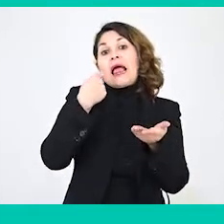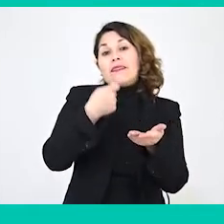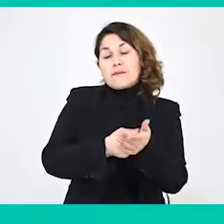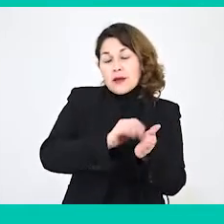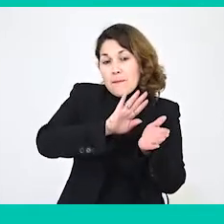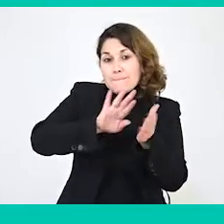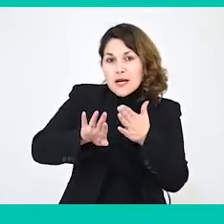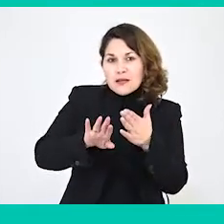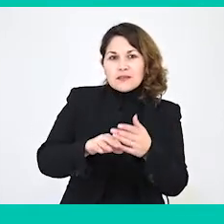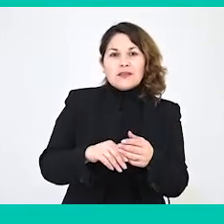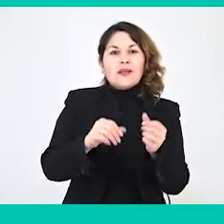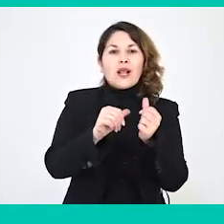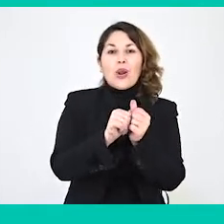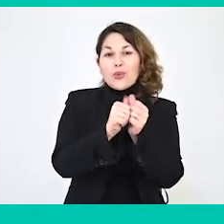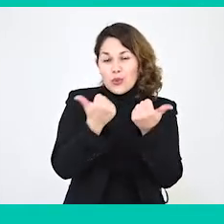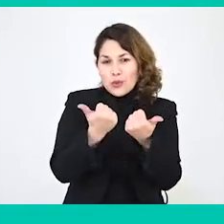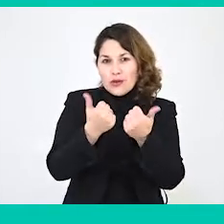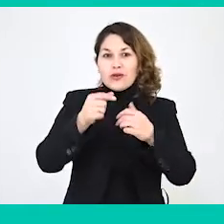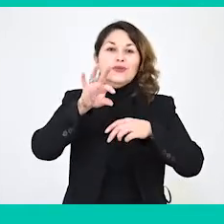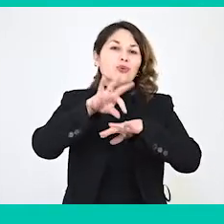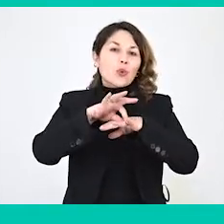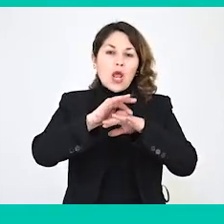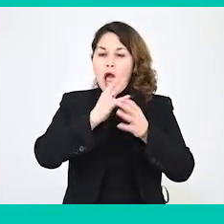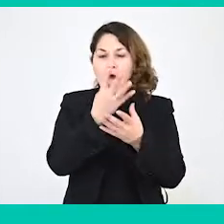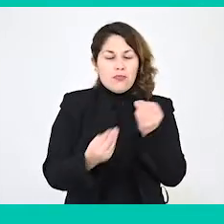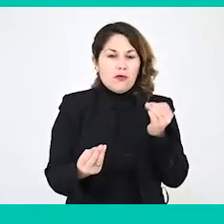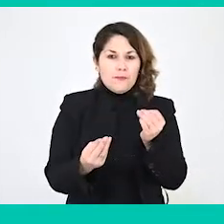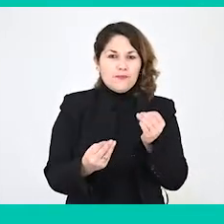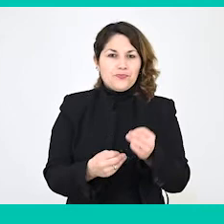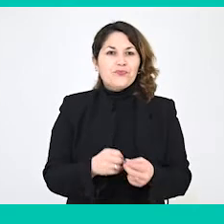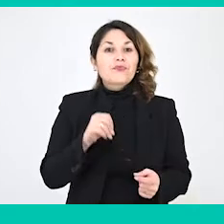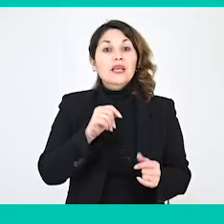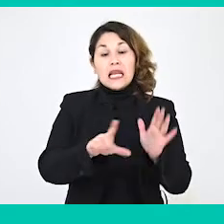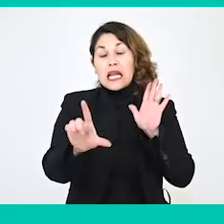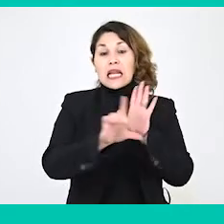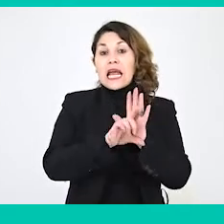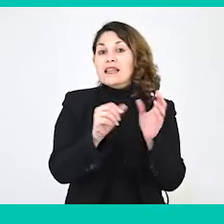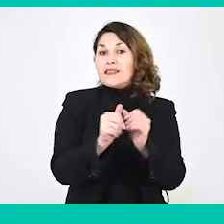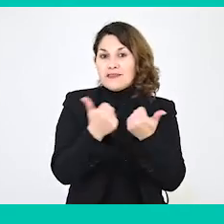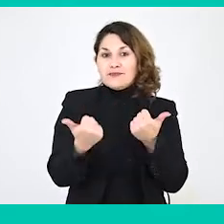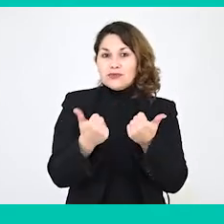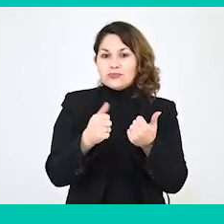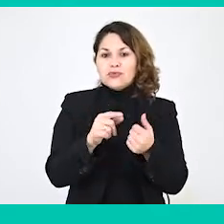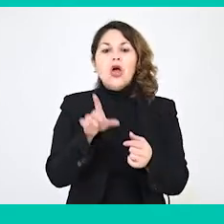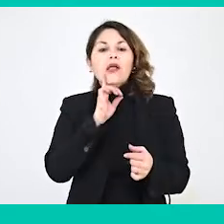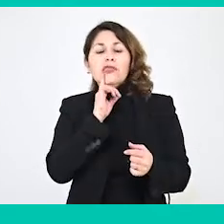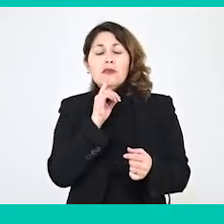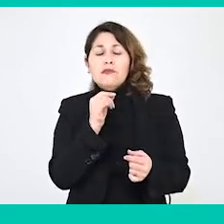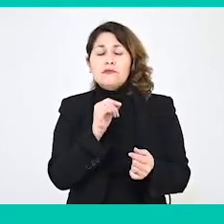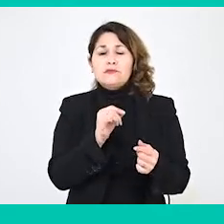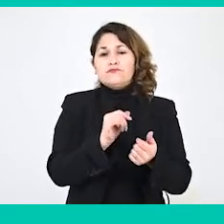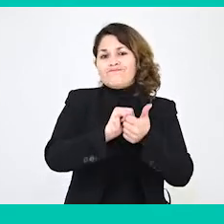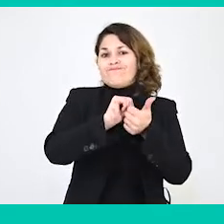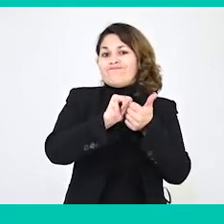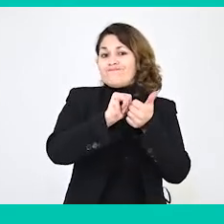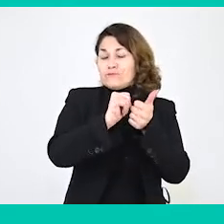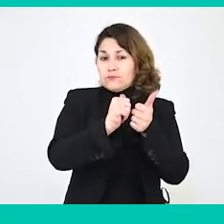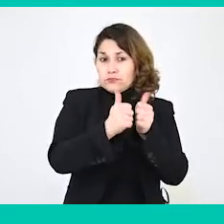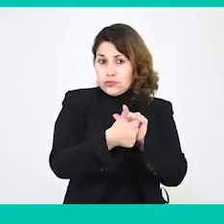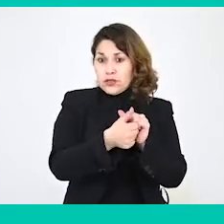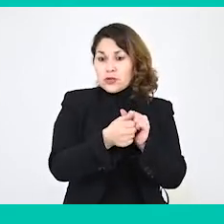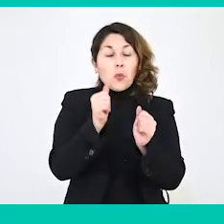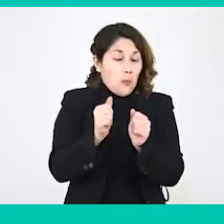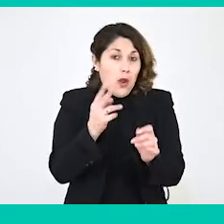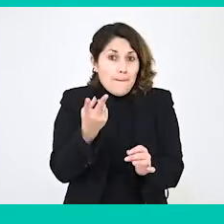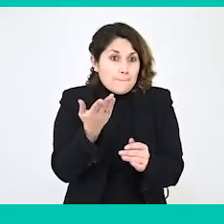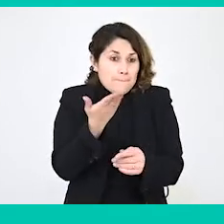Compensación por nulidad o divorcio. Desde la entrada en vigencia de la ley de divorcio, existe la alternativa de solicitar a